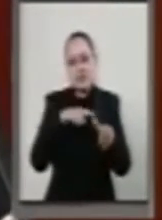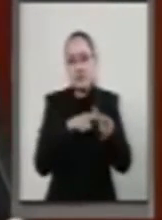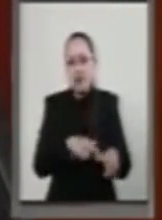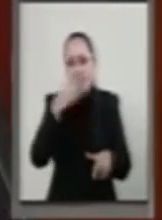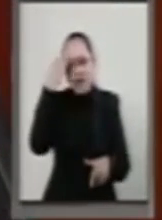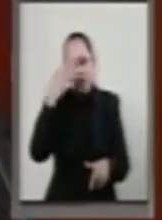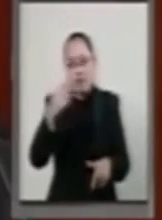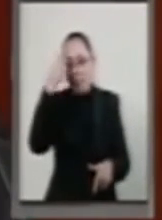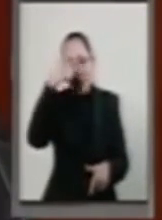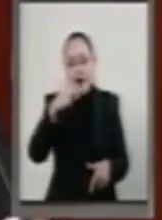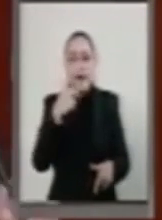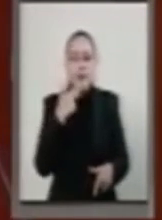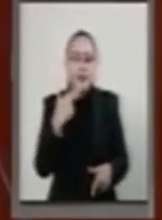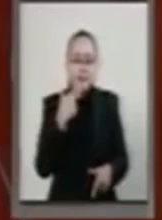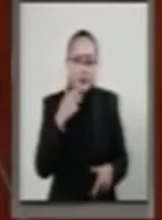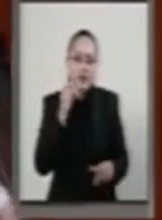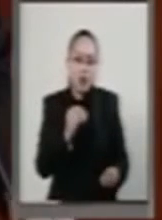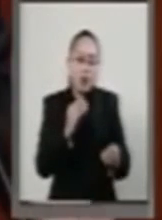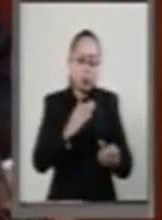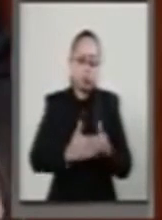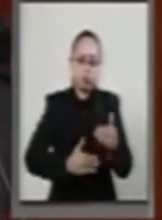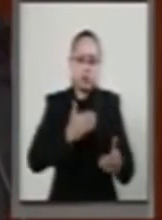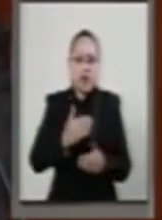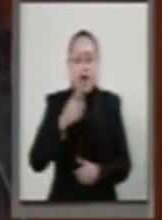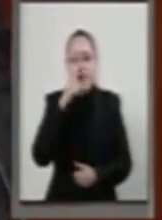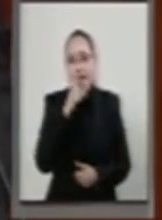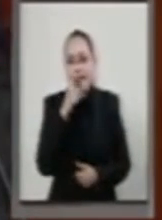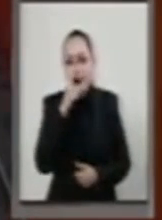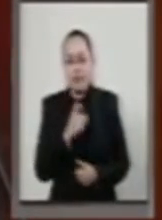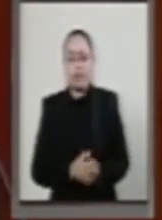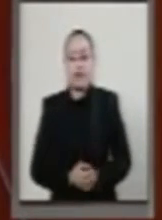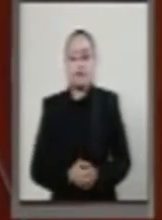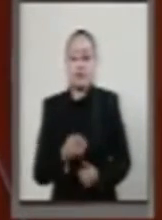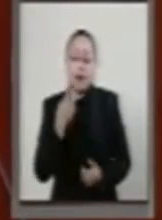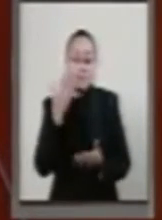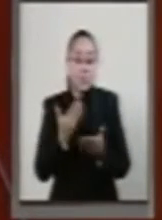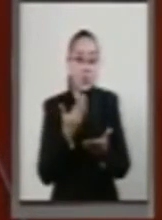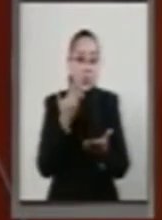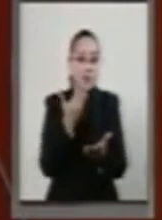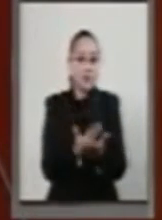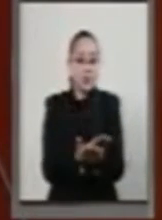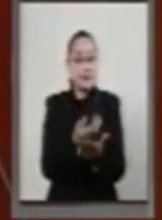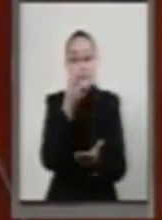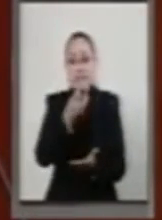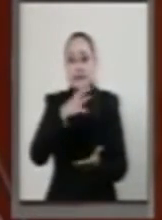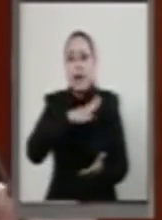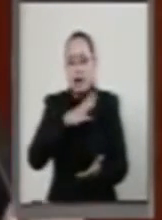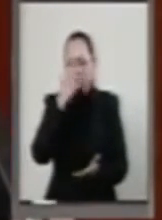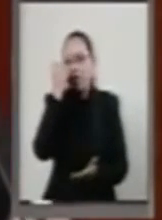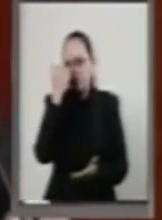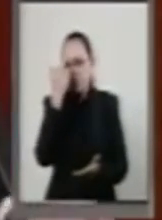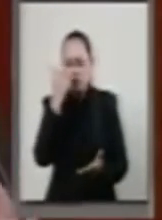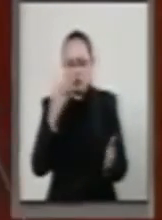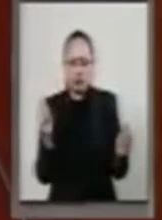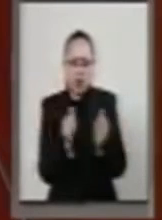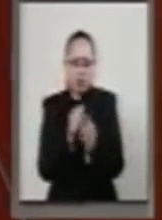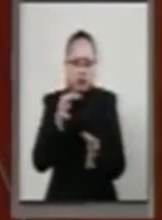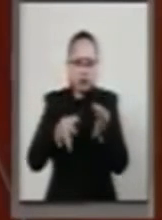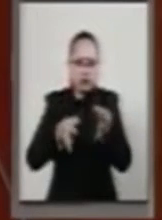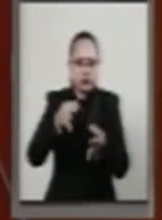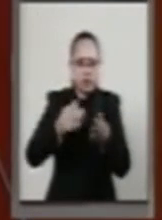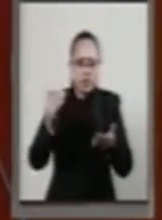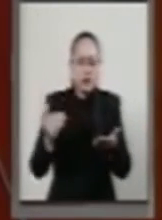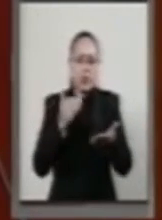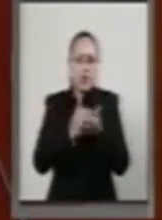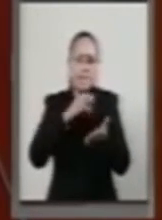explotación, uso o aprovechamiento del agua. La propuesta tiene su razonamiento jurídico en el